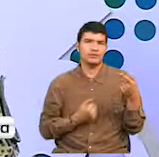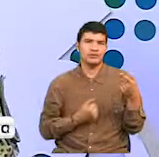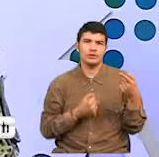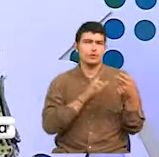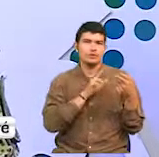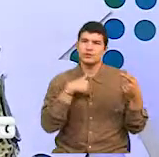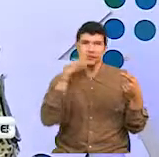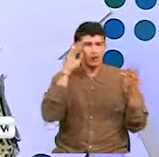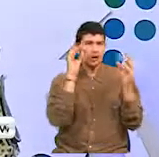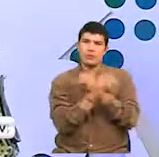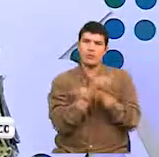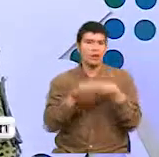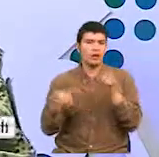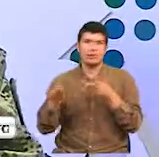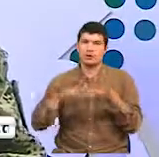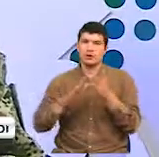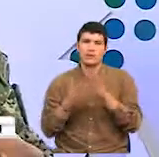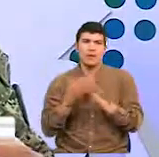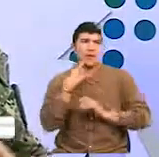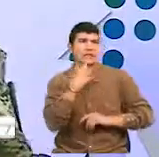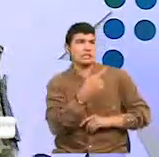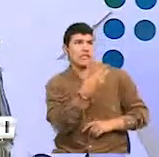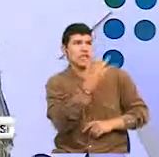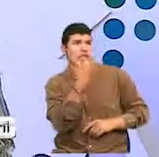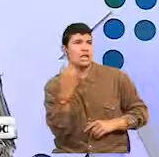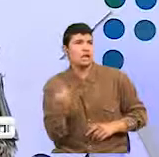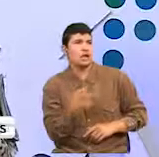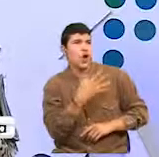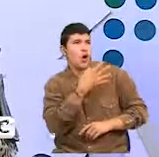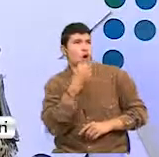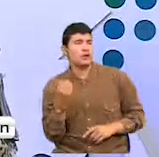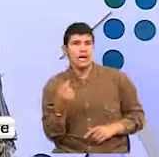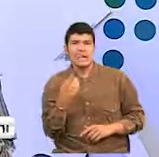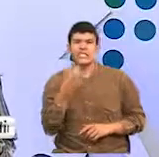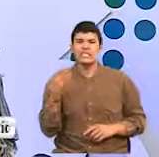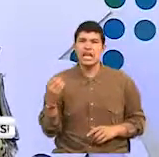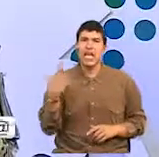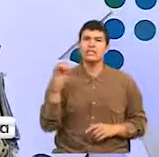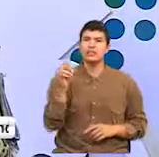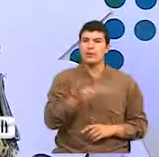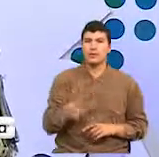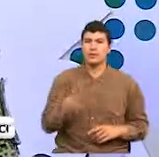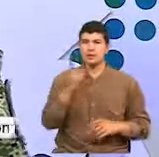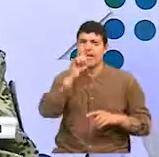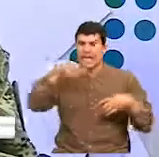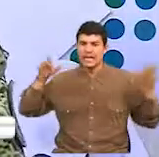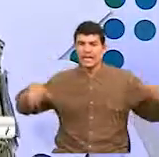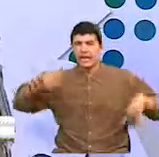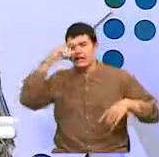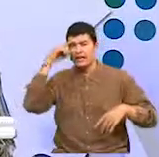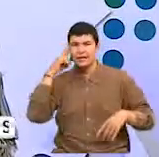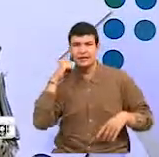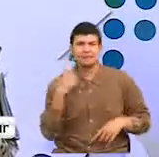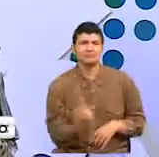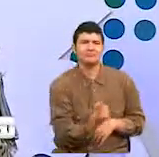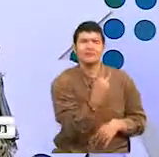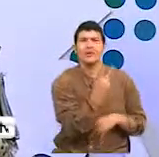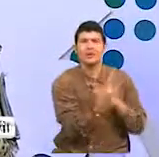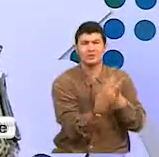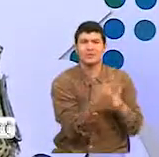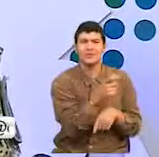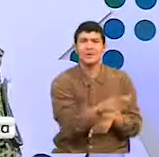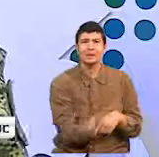habitantes de la región decían, que había 300, 400, 200, 100, 50. Llegamos al final que eran solamente dos